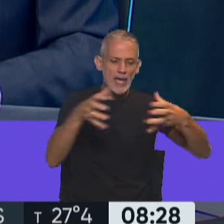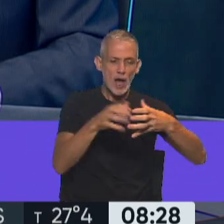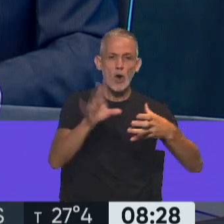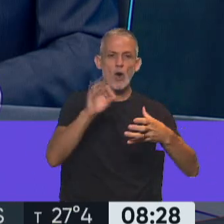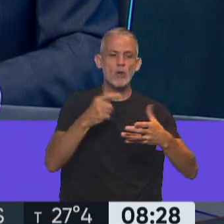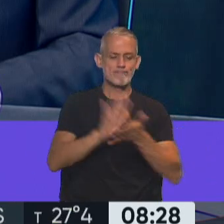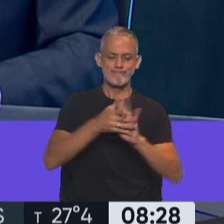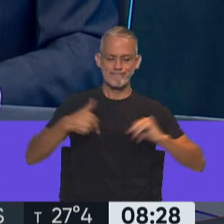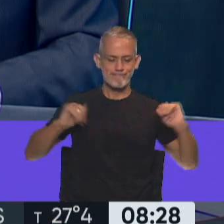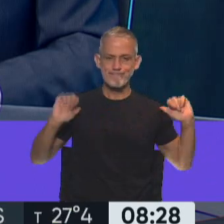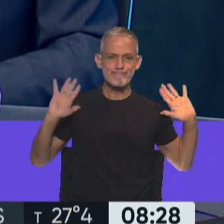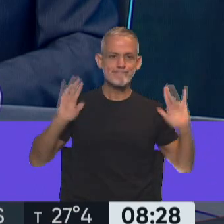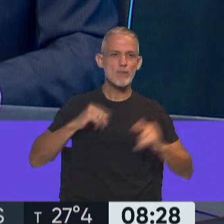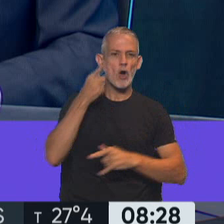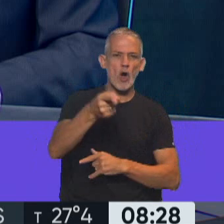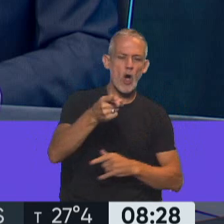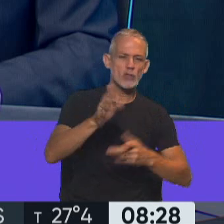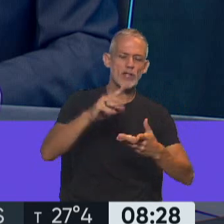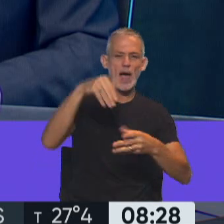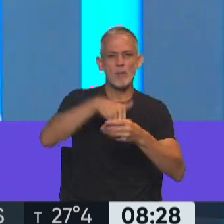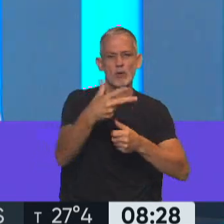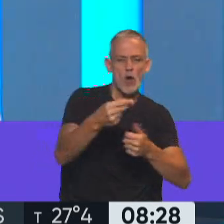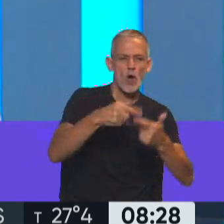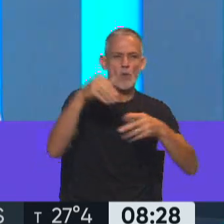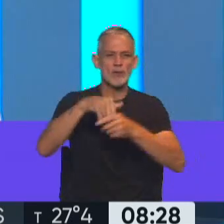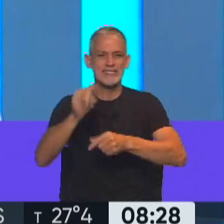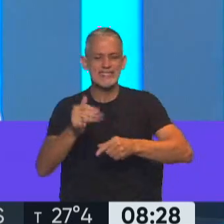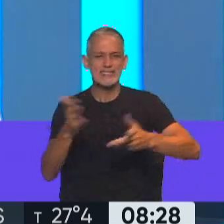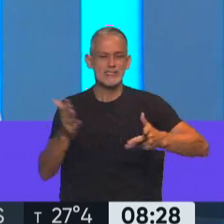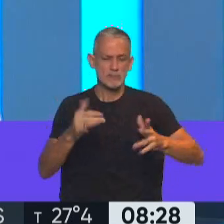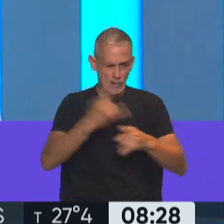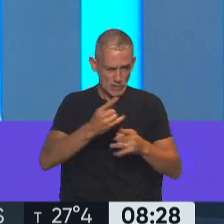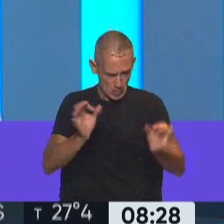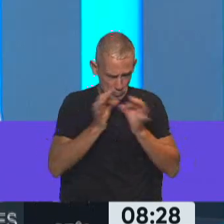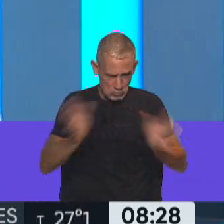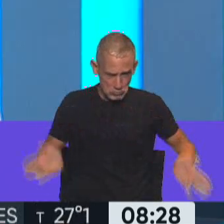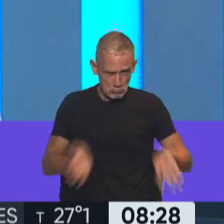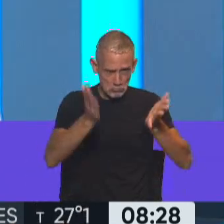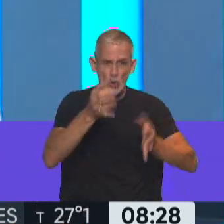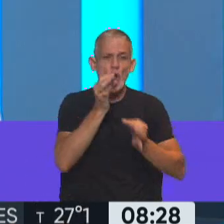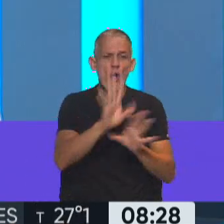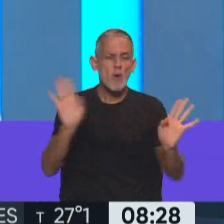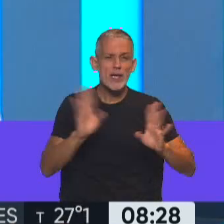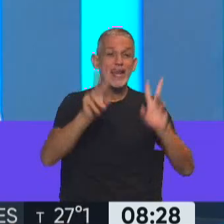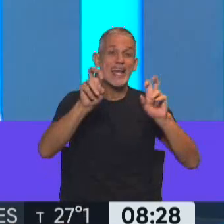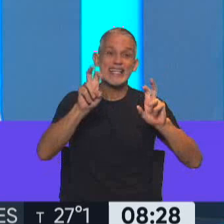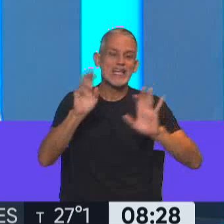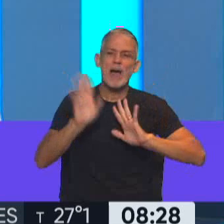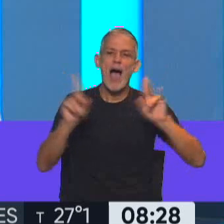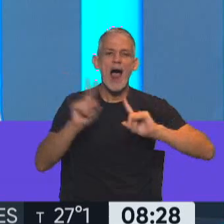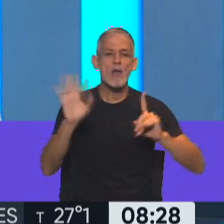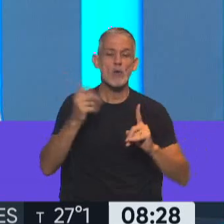van a abstener para no votar en contra, otros a favor, obviamente? Siempre hubo libertad de acción. Hubo temas que